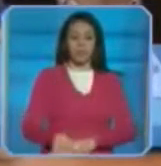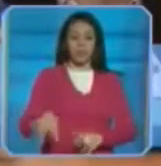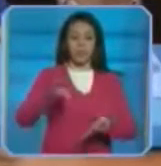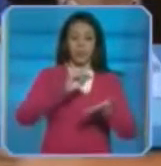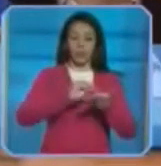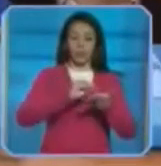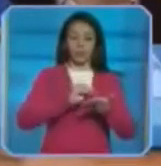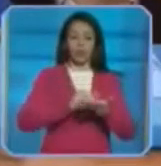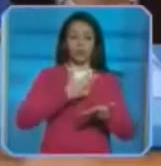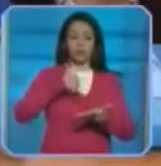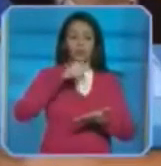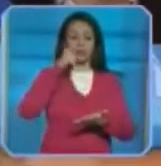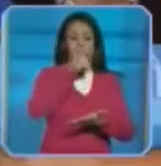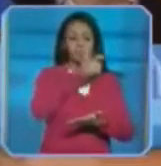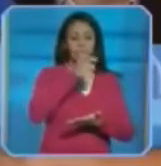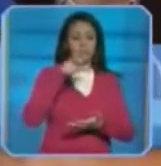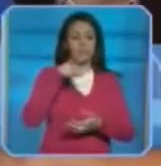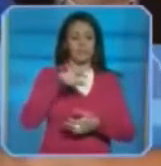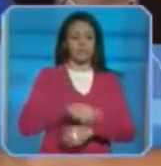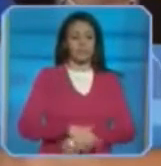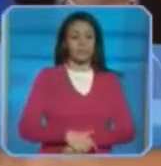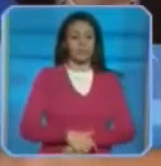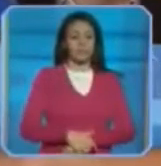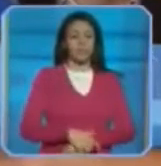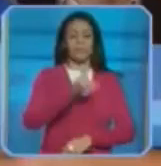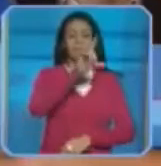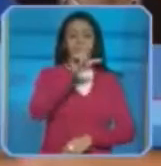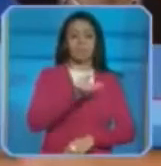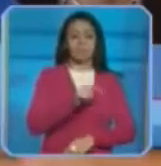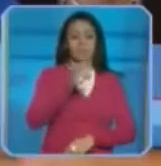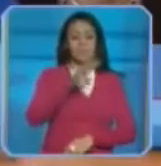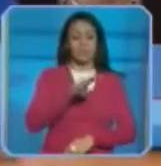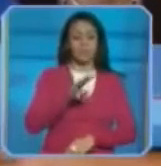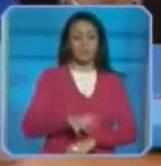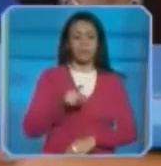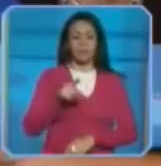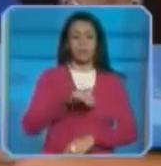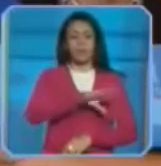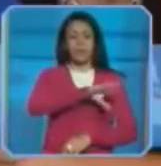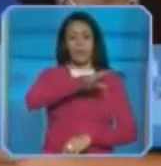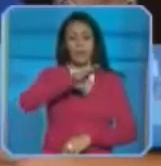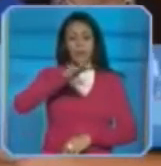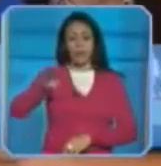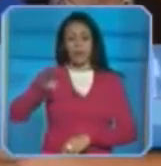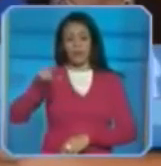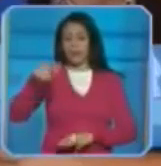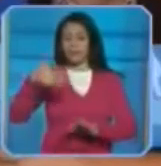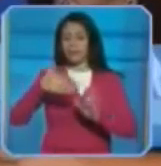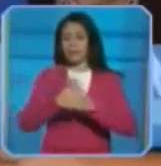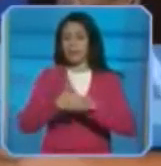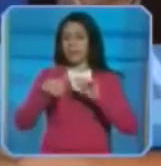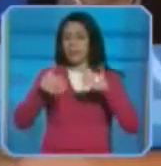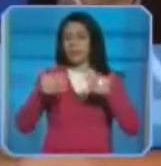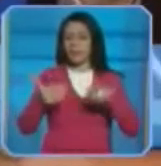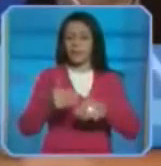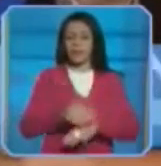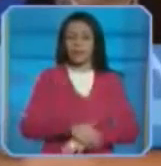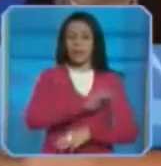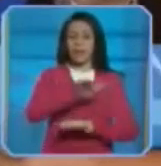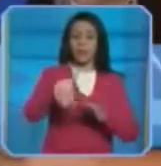reafirmación de nuestra soberanía en el esequibo y en la fachada atlántica esto corrobora